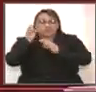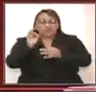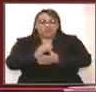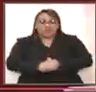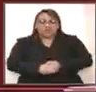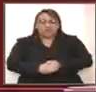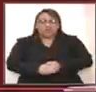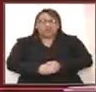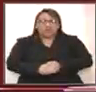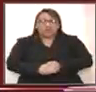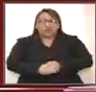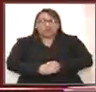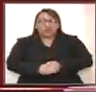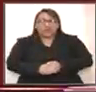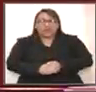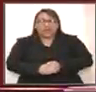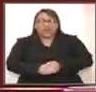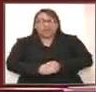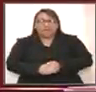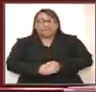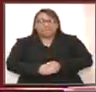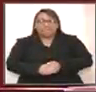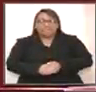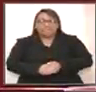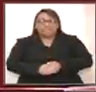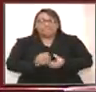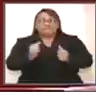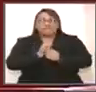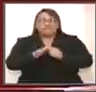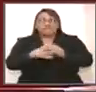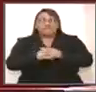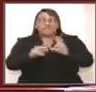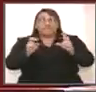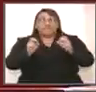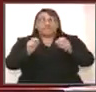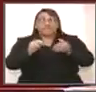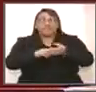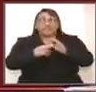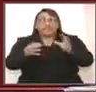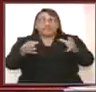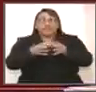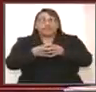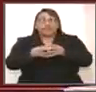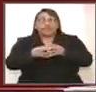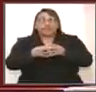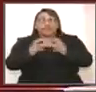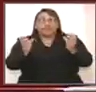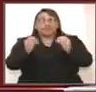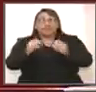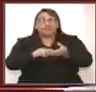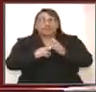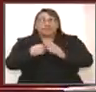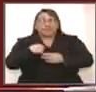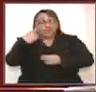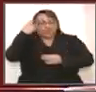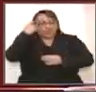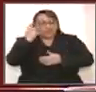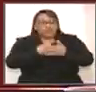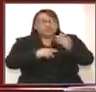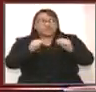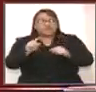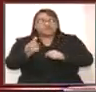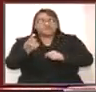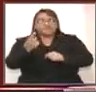exposición. En relación a los temas pendientes en política criminal, estimamos que